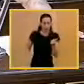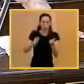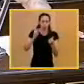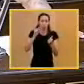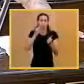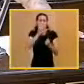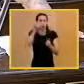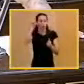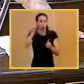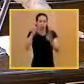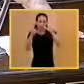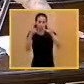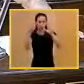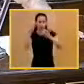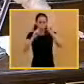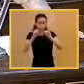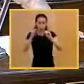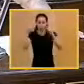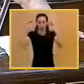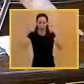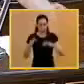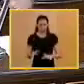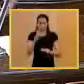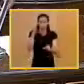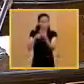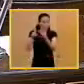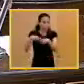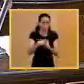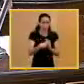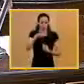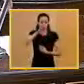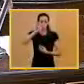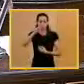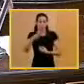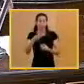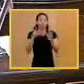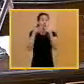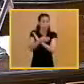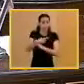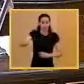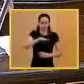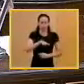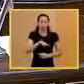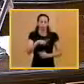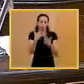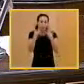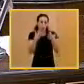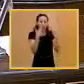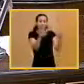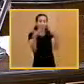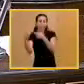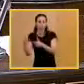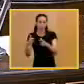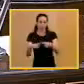la distribución de la riqueza en cuanto a la participación en el PIB. La riqueza está mal distribuida entre clases y territorios.